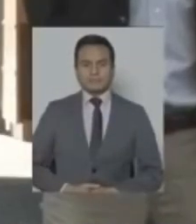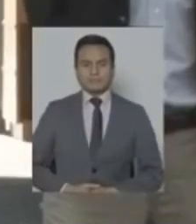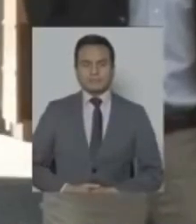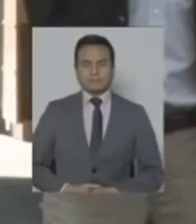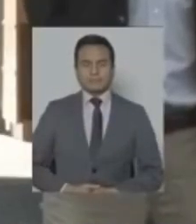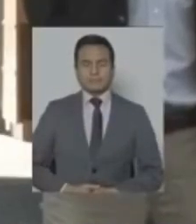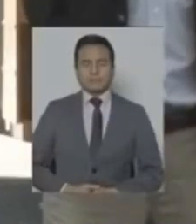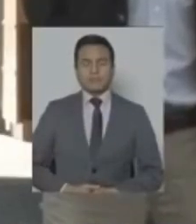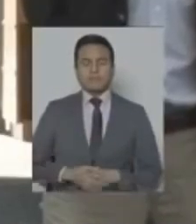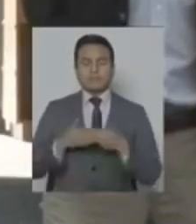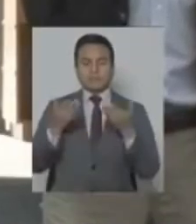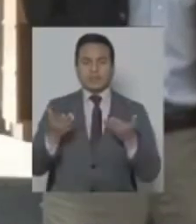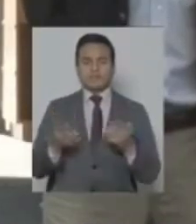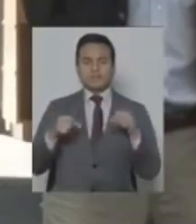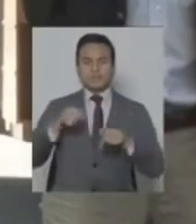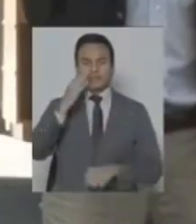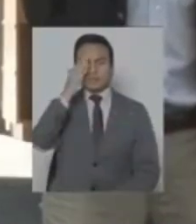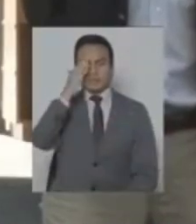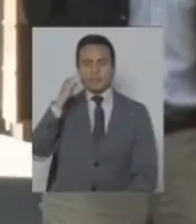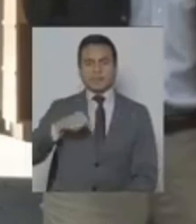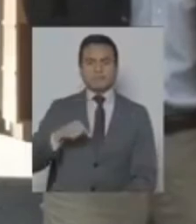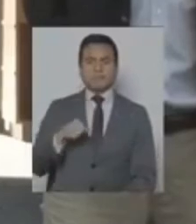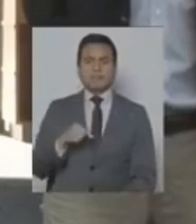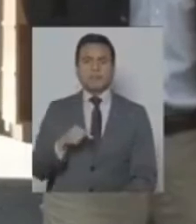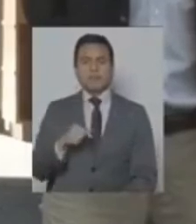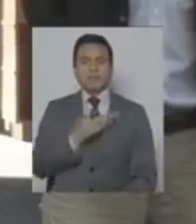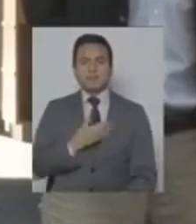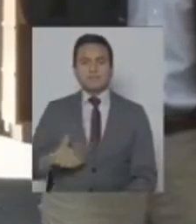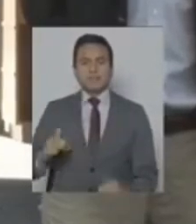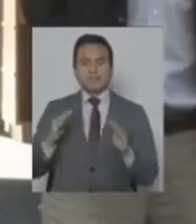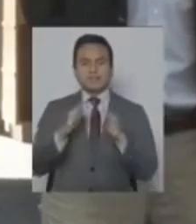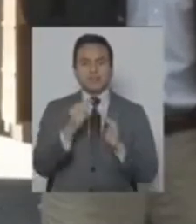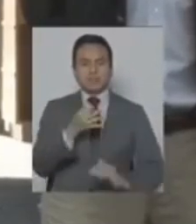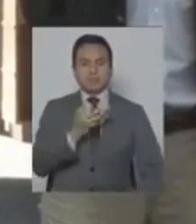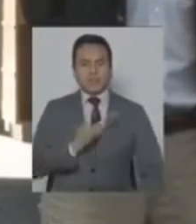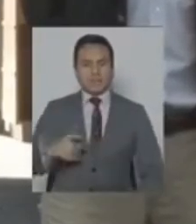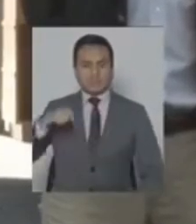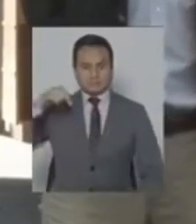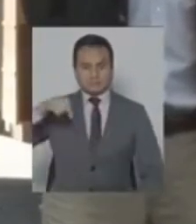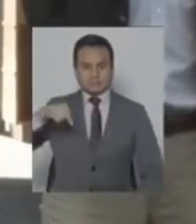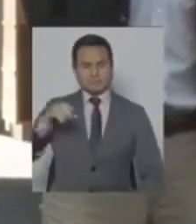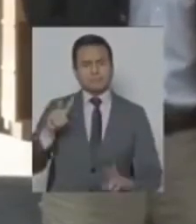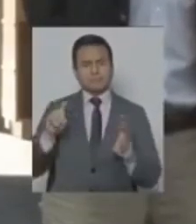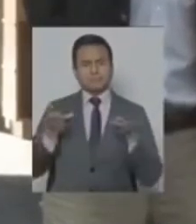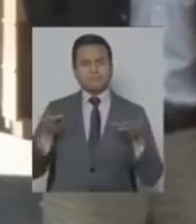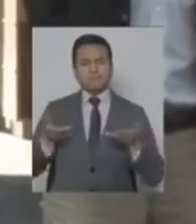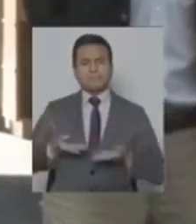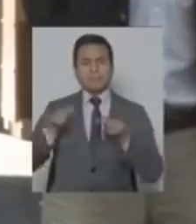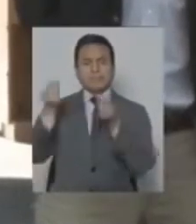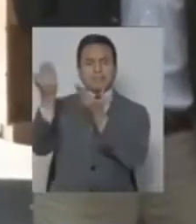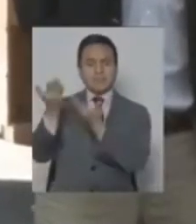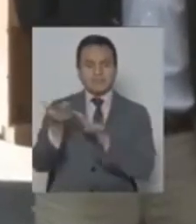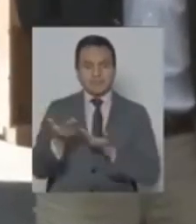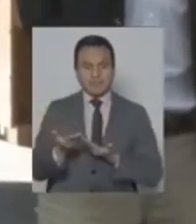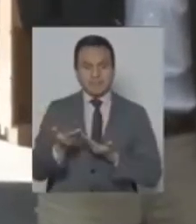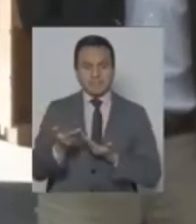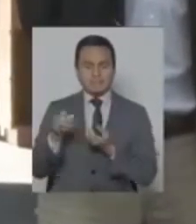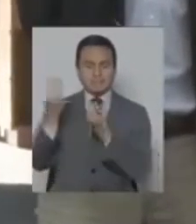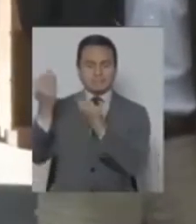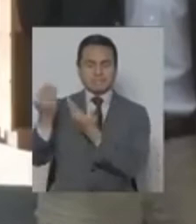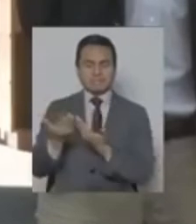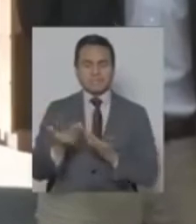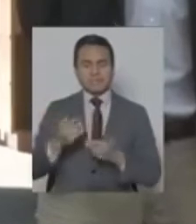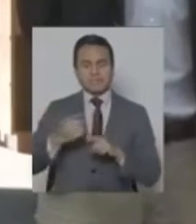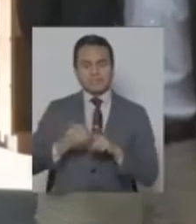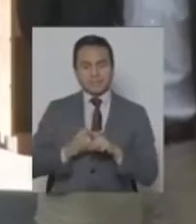nos encontramos hoy día aquí en el palacio de la moneda a darle la bienvenida una vez